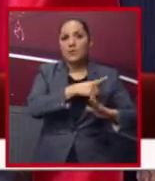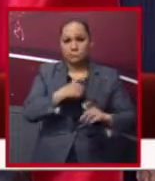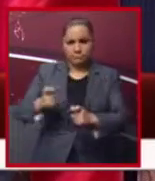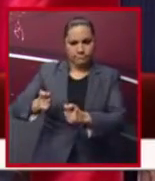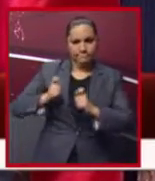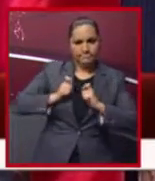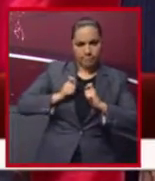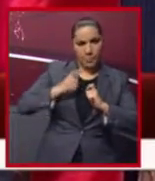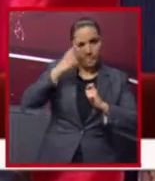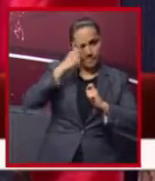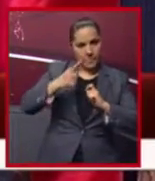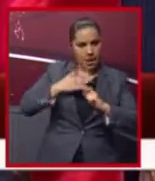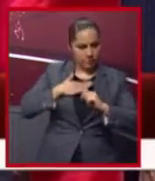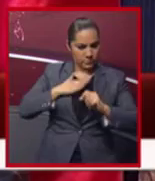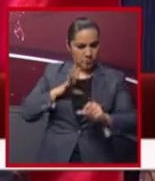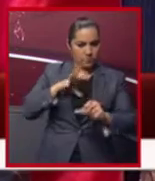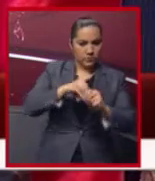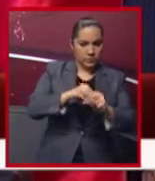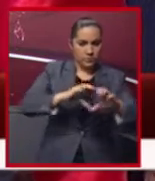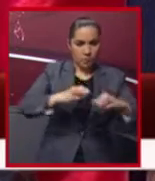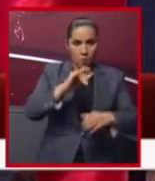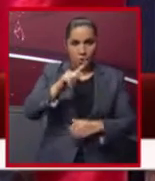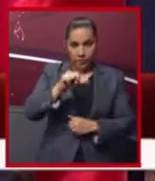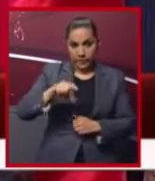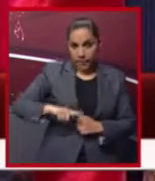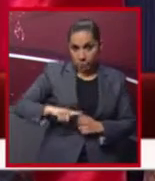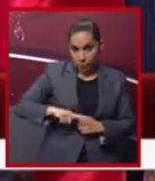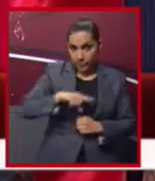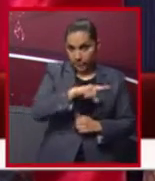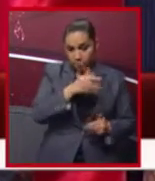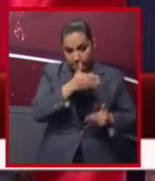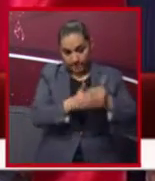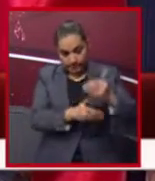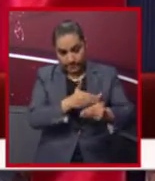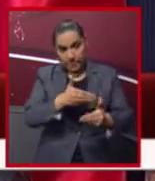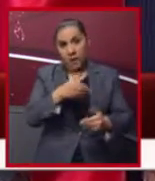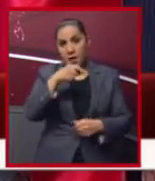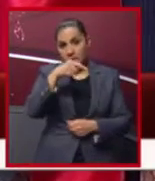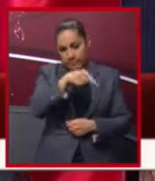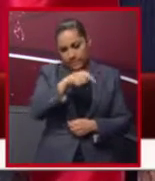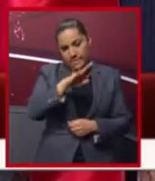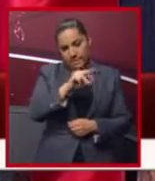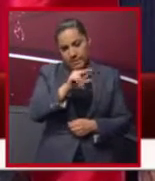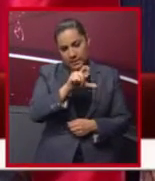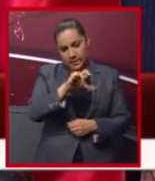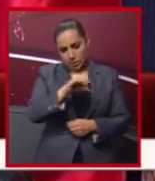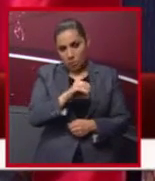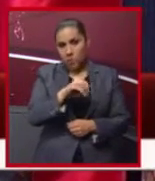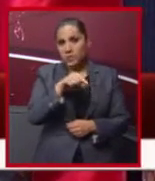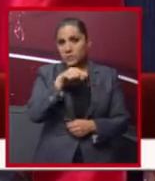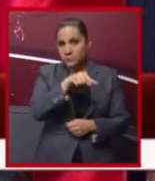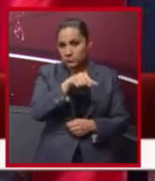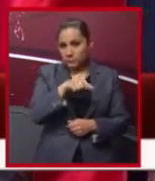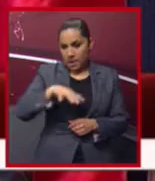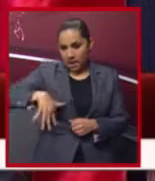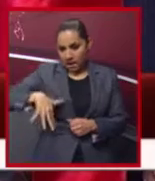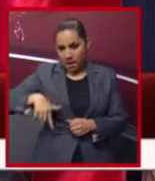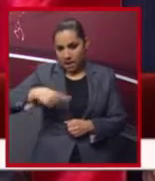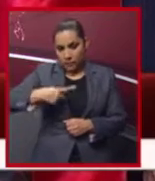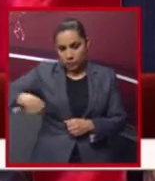el cargo de integrante de la Junta de Gobierno del Banco de México que se les ha